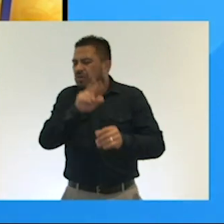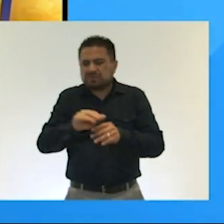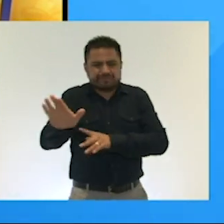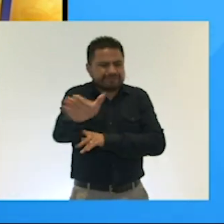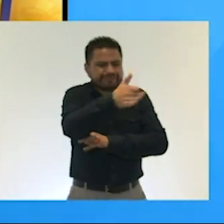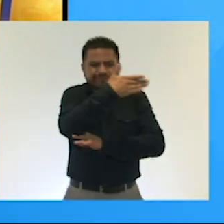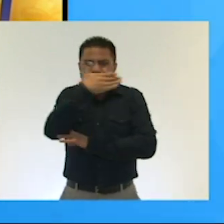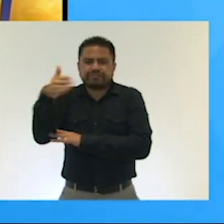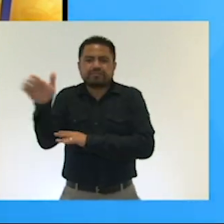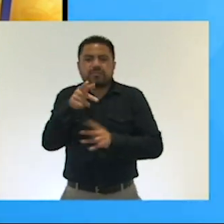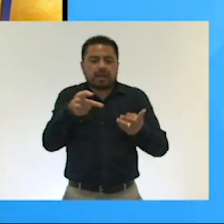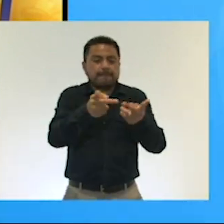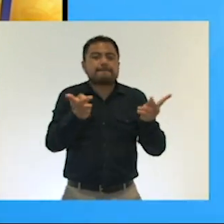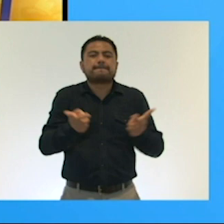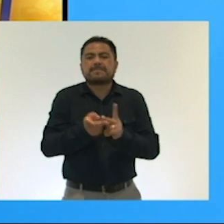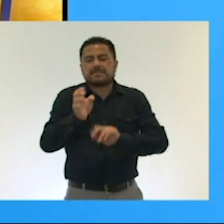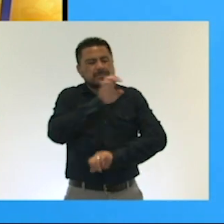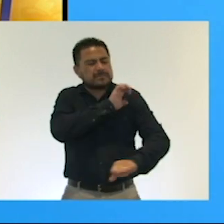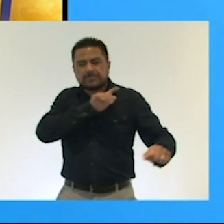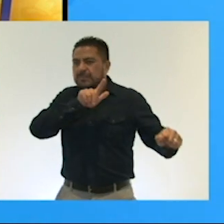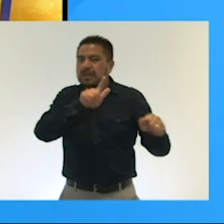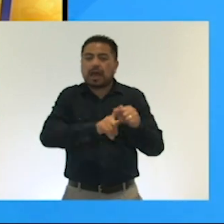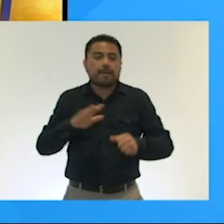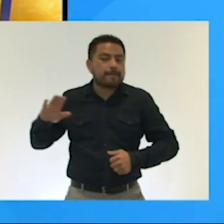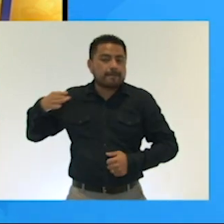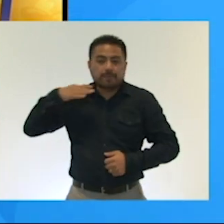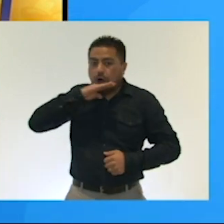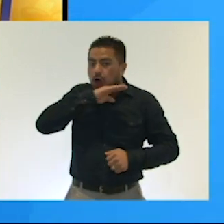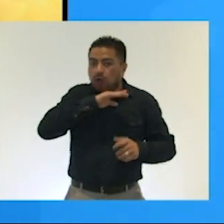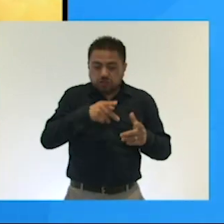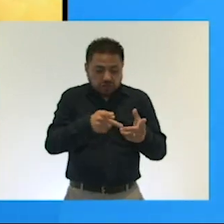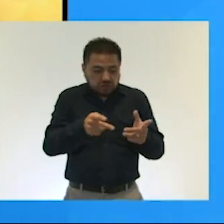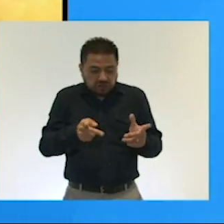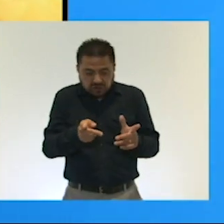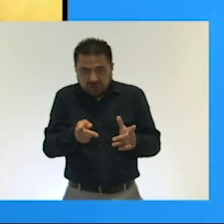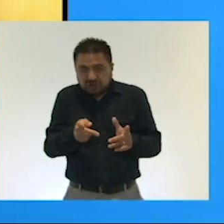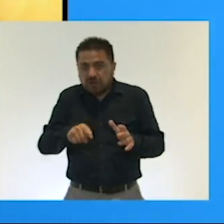Y su platillo especial, pozole.